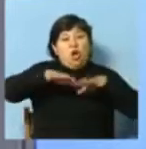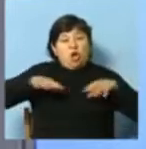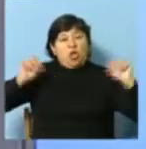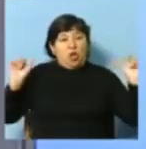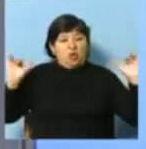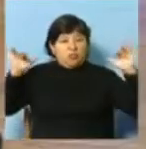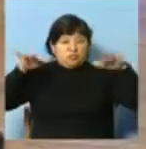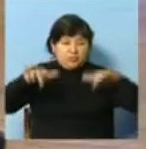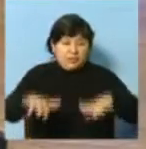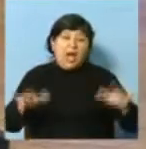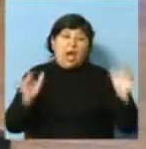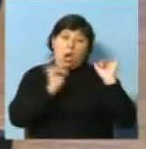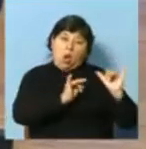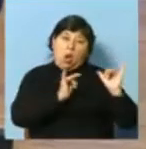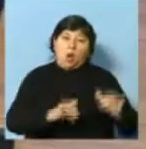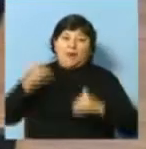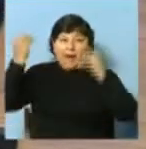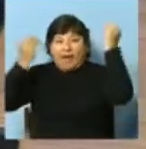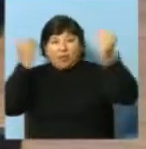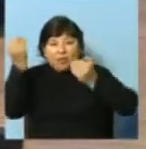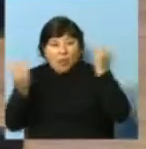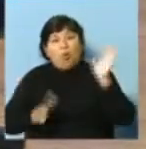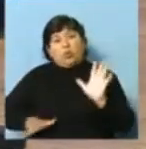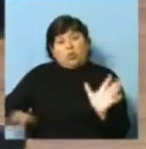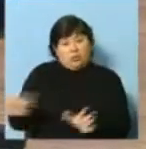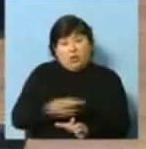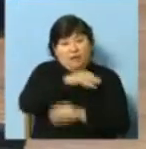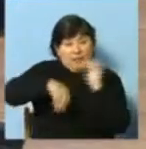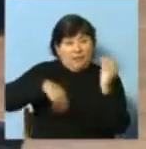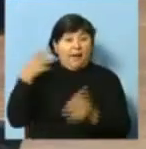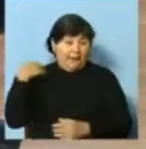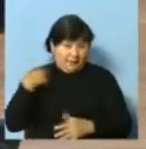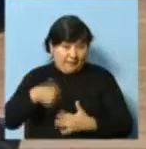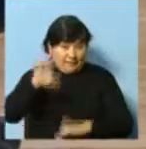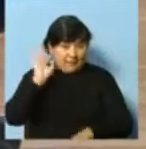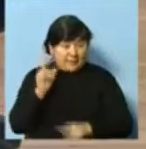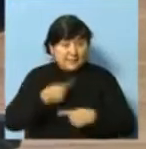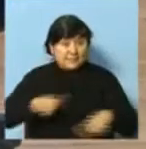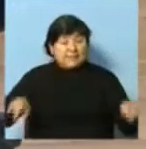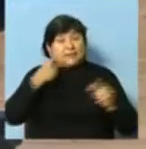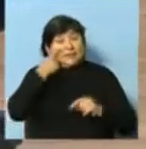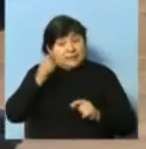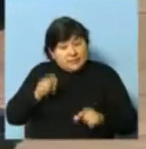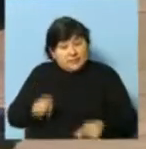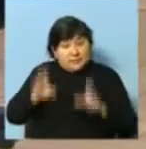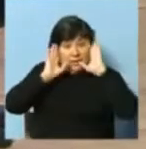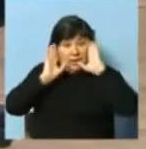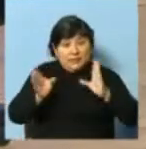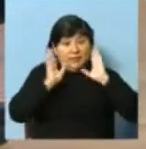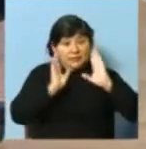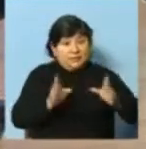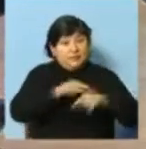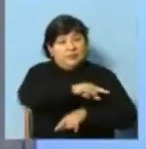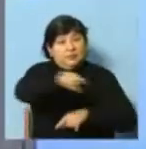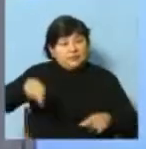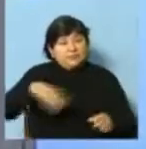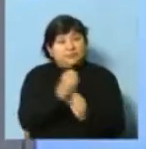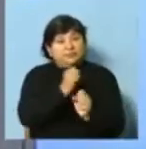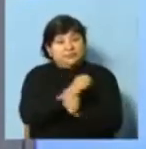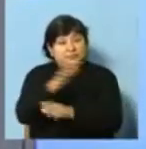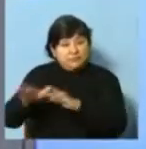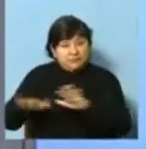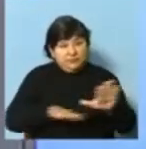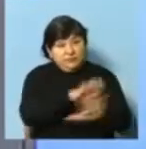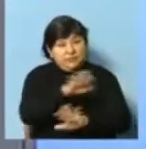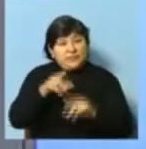y la familia en general así que con esa visión nosotros venimos desarrollando un modelo